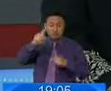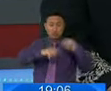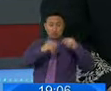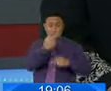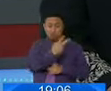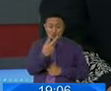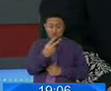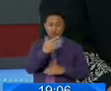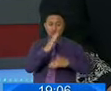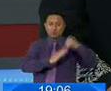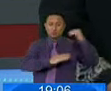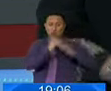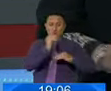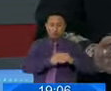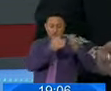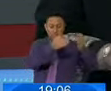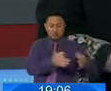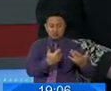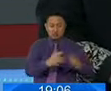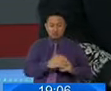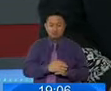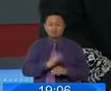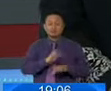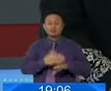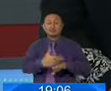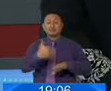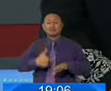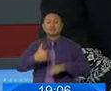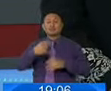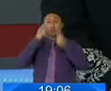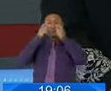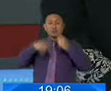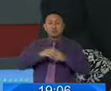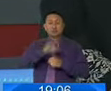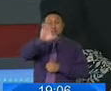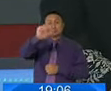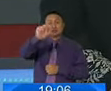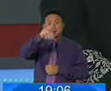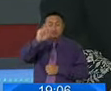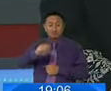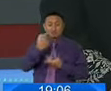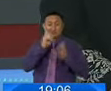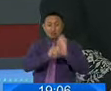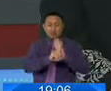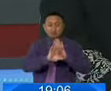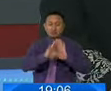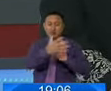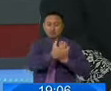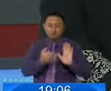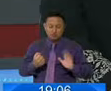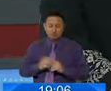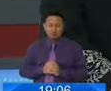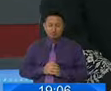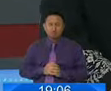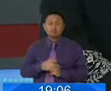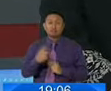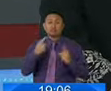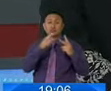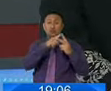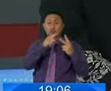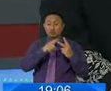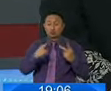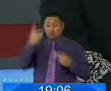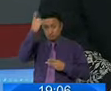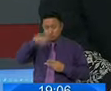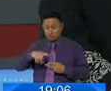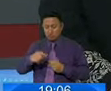la abstención de la fiscal Tania Moreno, quien retiró la acusación. Los activistas políticos aplauden